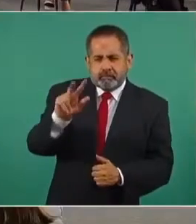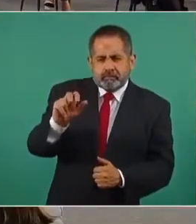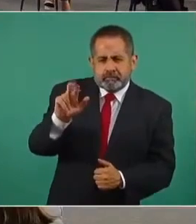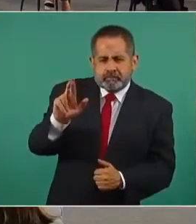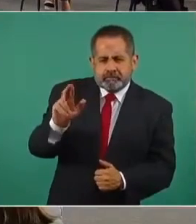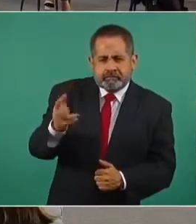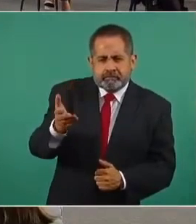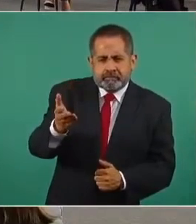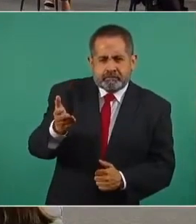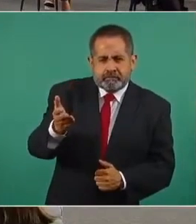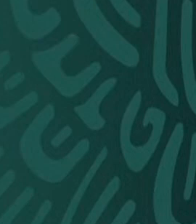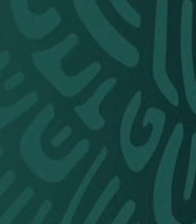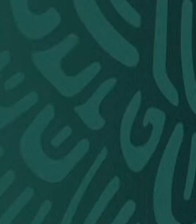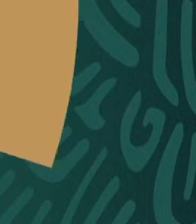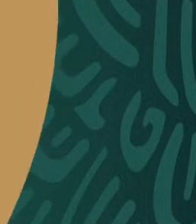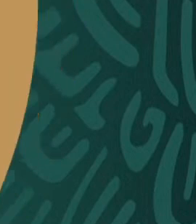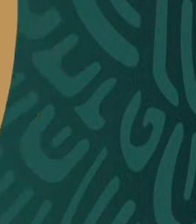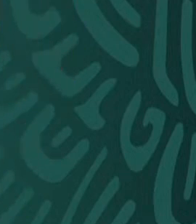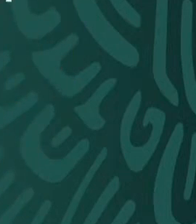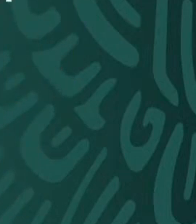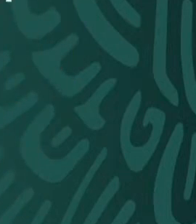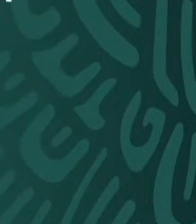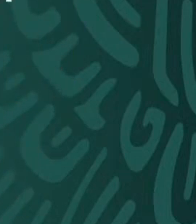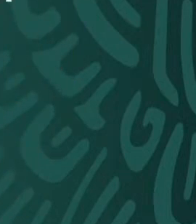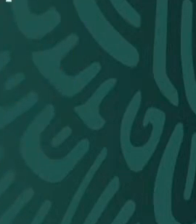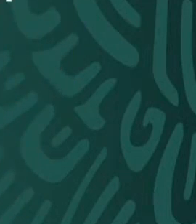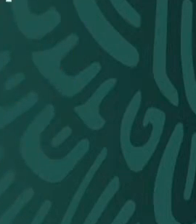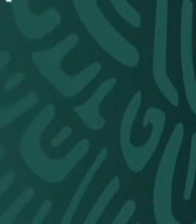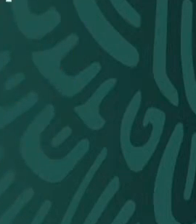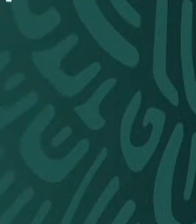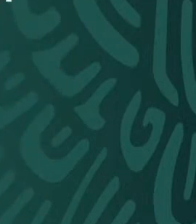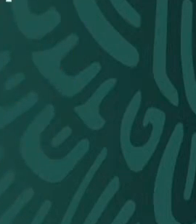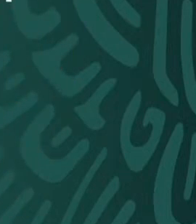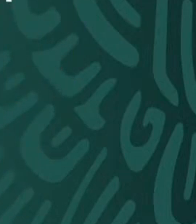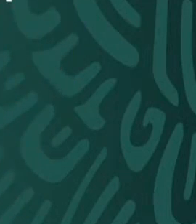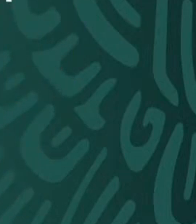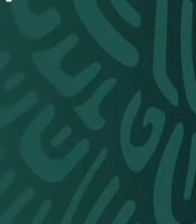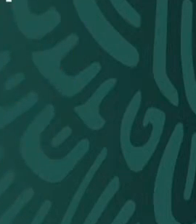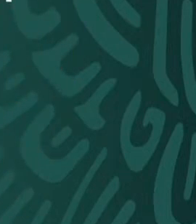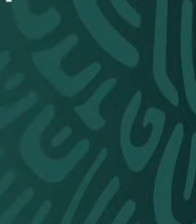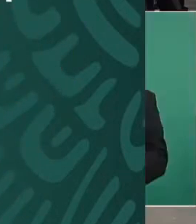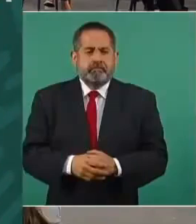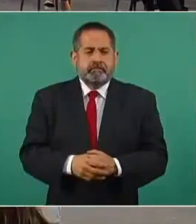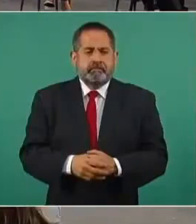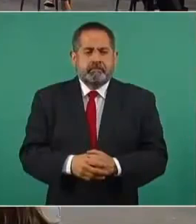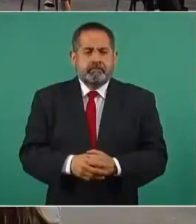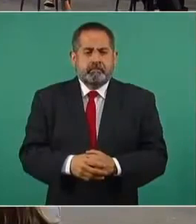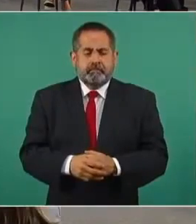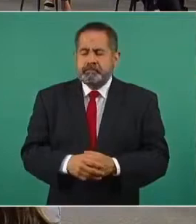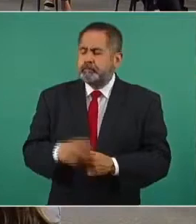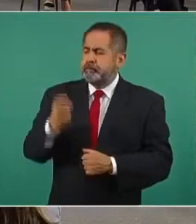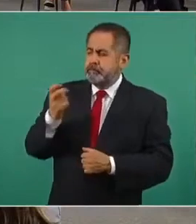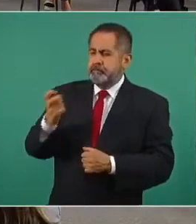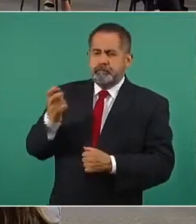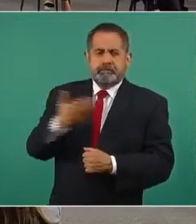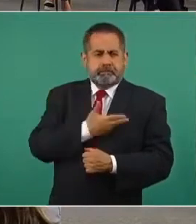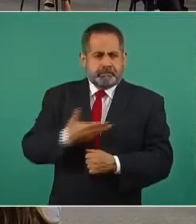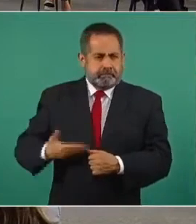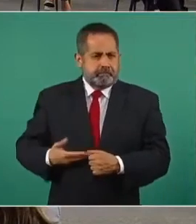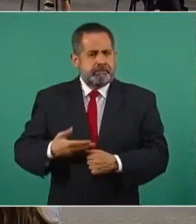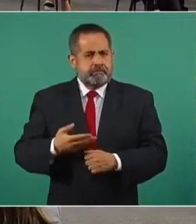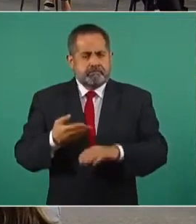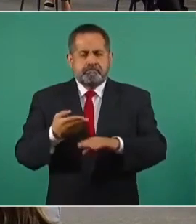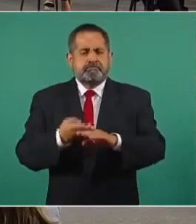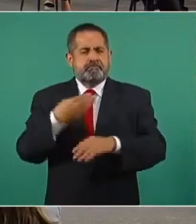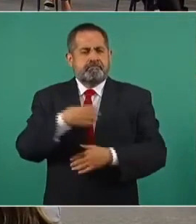privadas, está en su fase final. El gobernador de Chihuahua dio el banderazo en su estado. Estamos realmente muy